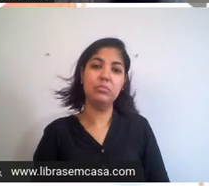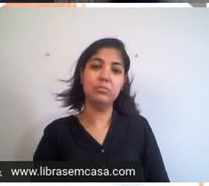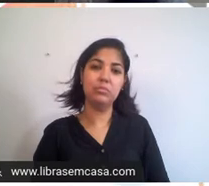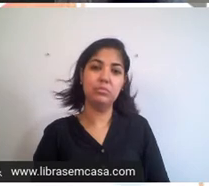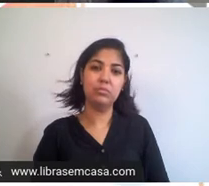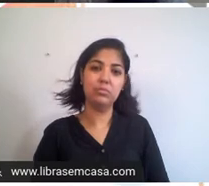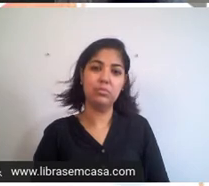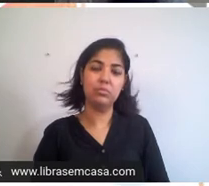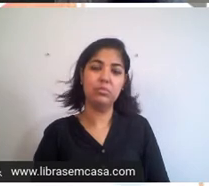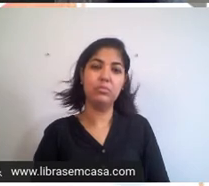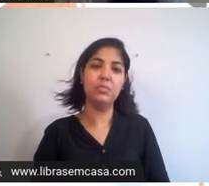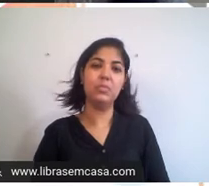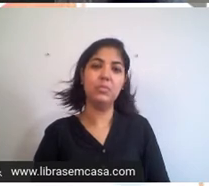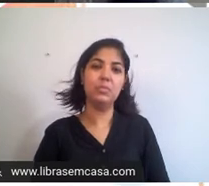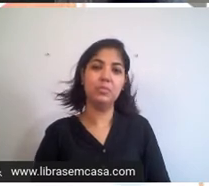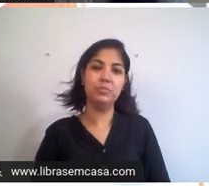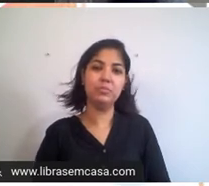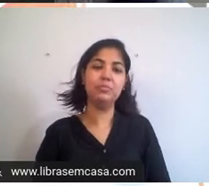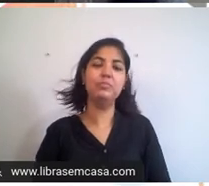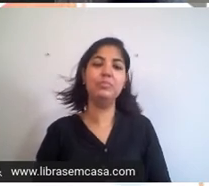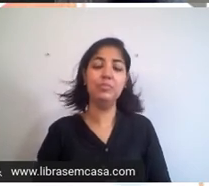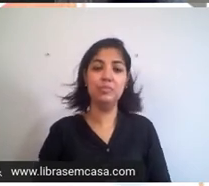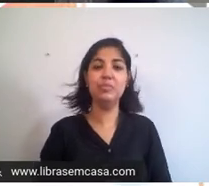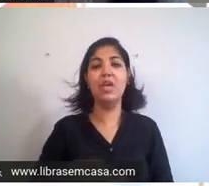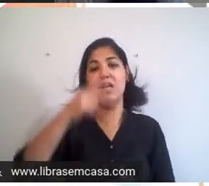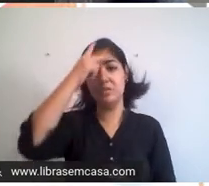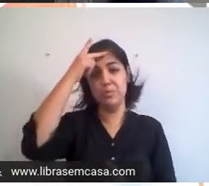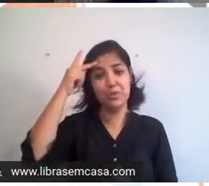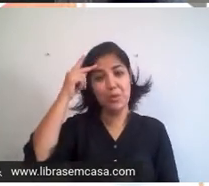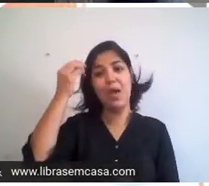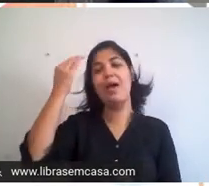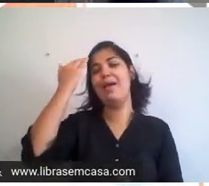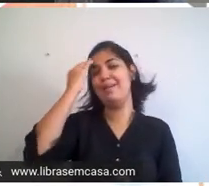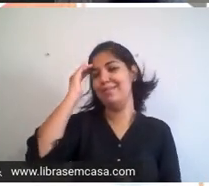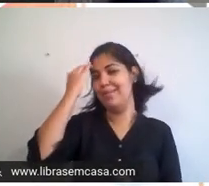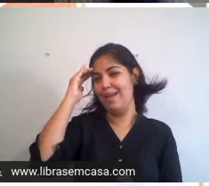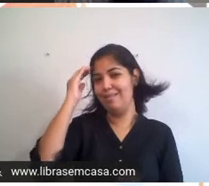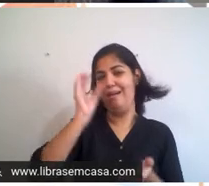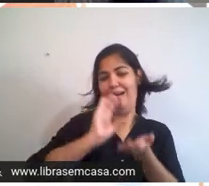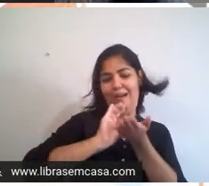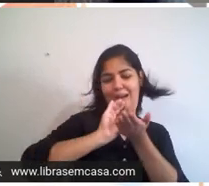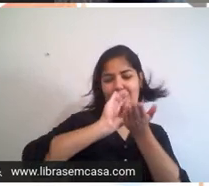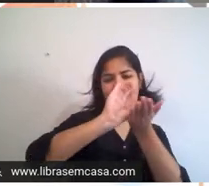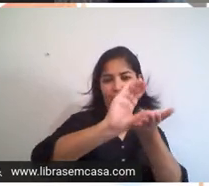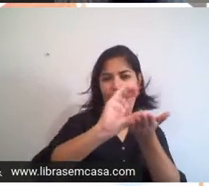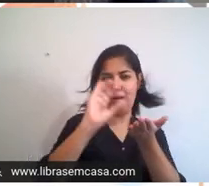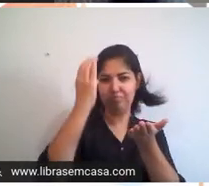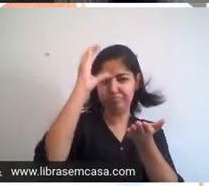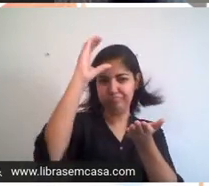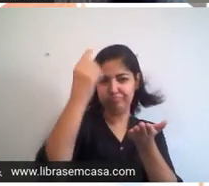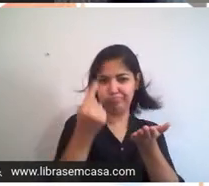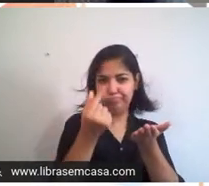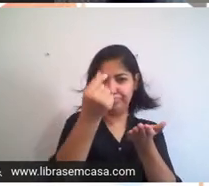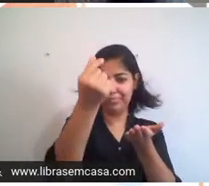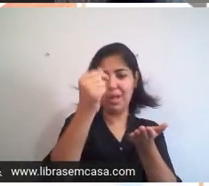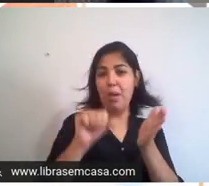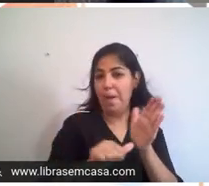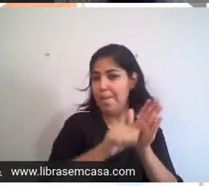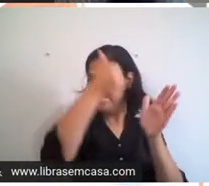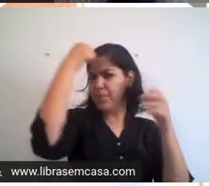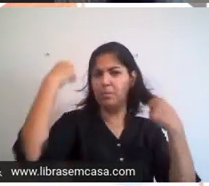entendió el capitalismo como primera necesidad enseguida? Y fueron, acá en Argentina, por lo menos se vieron muchísimo a lo